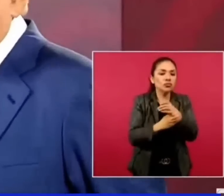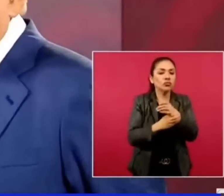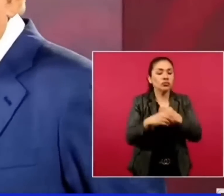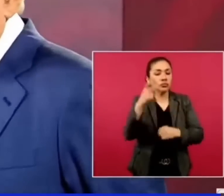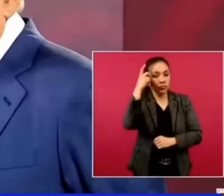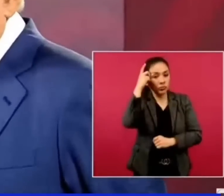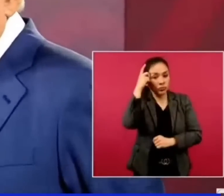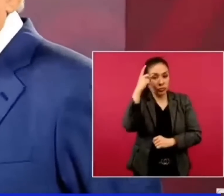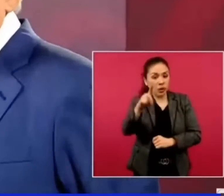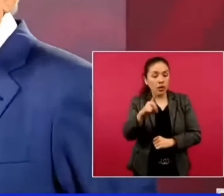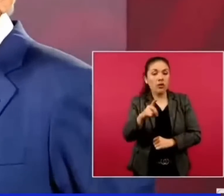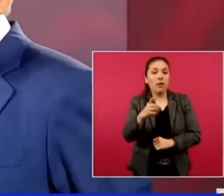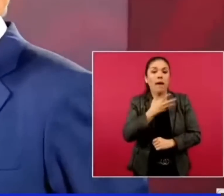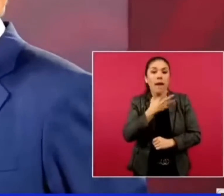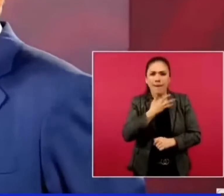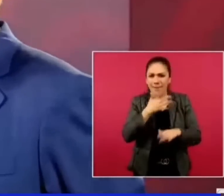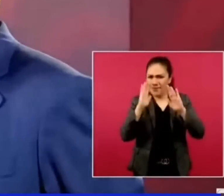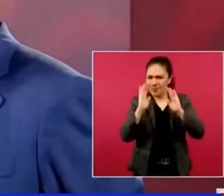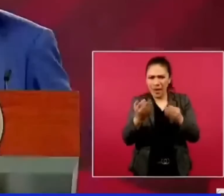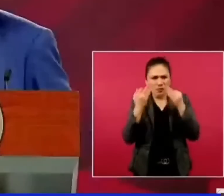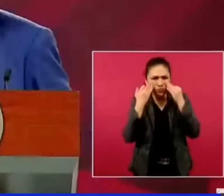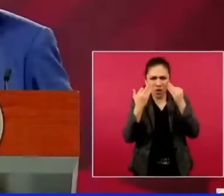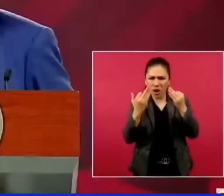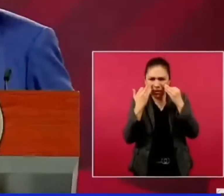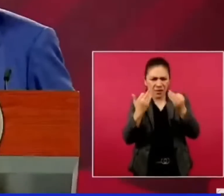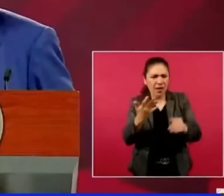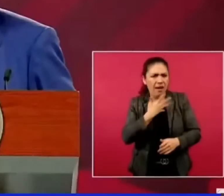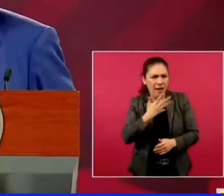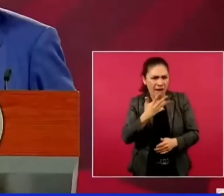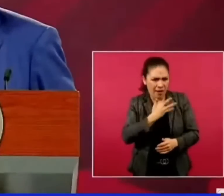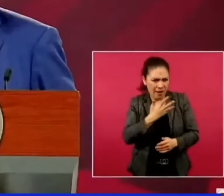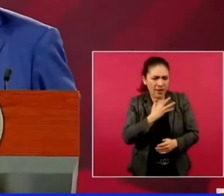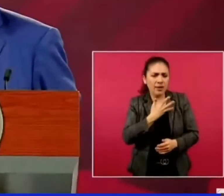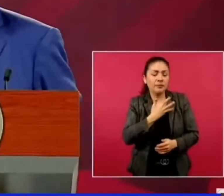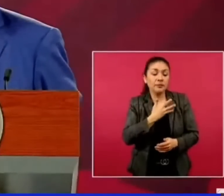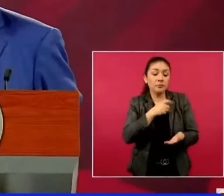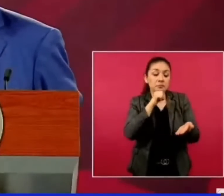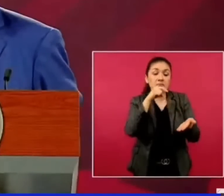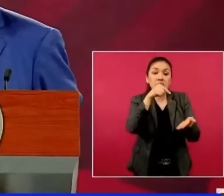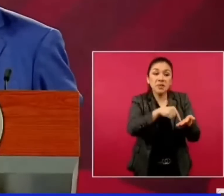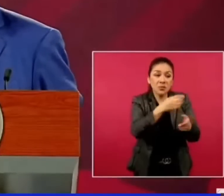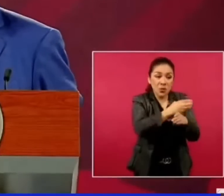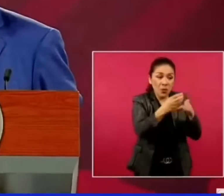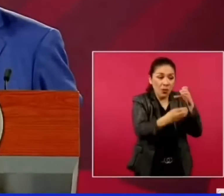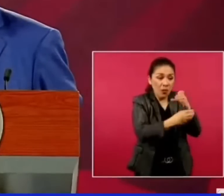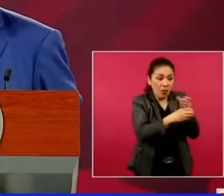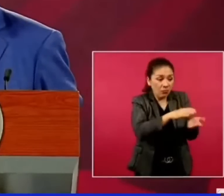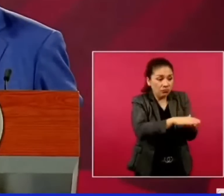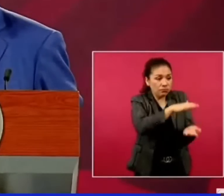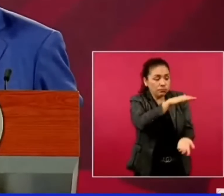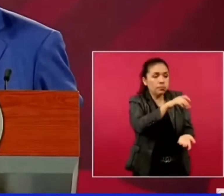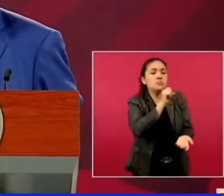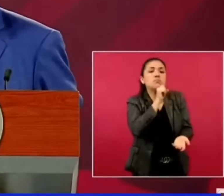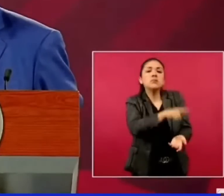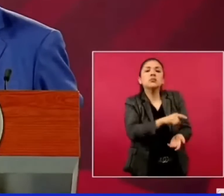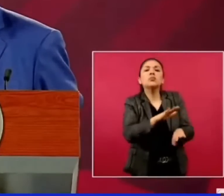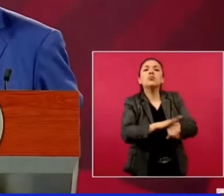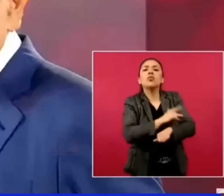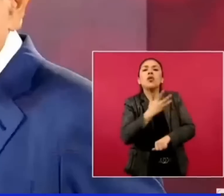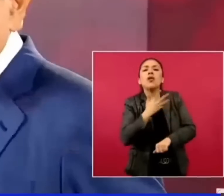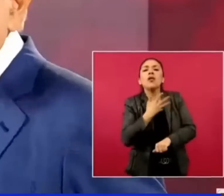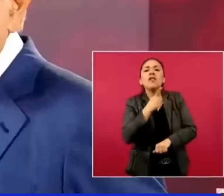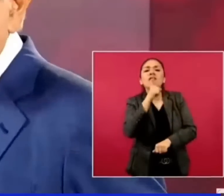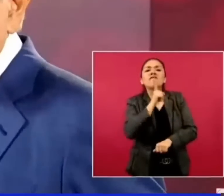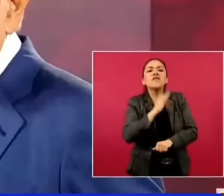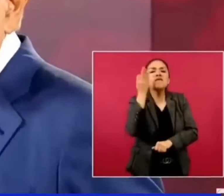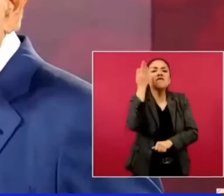que se demostró son productos de fraude que